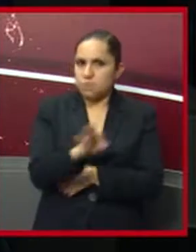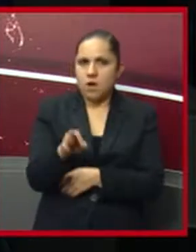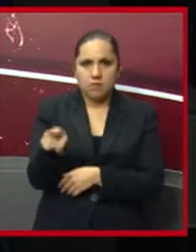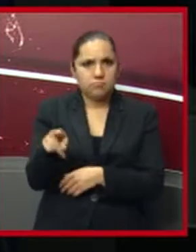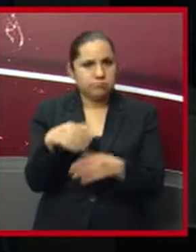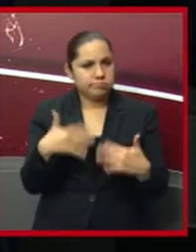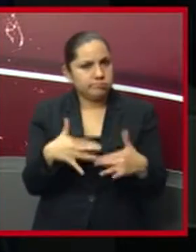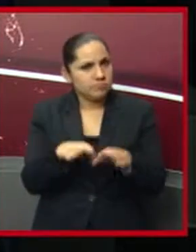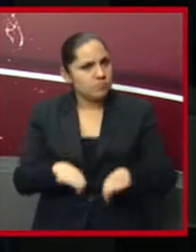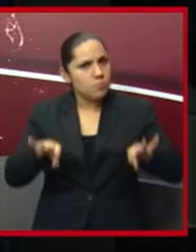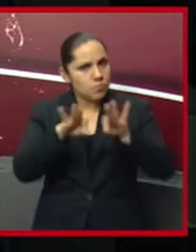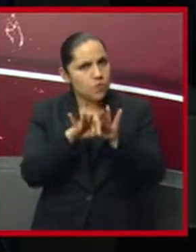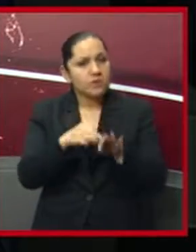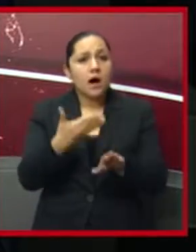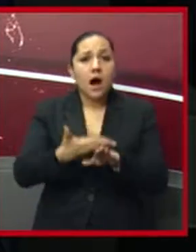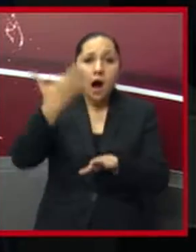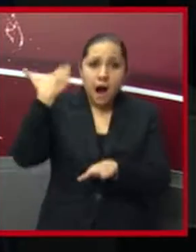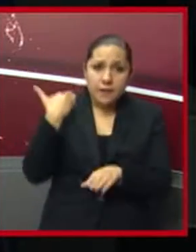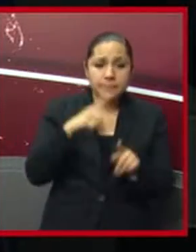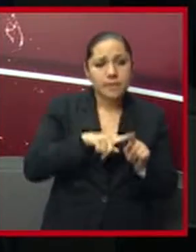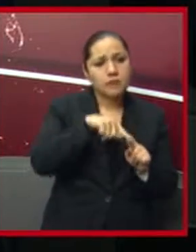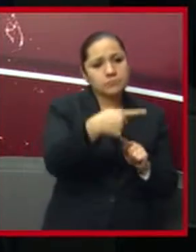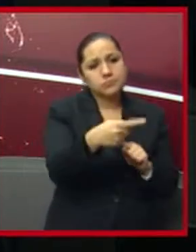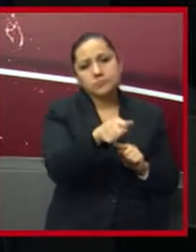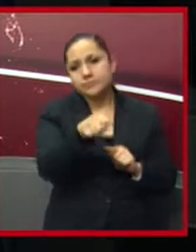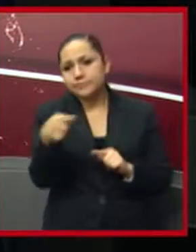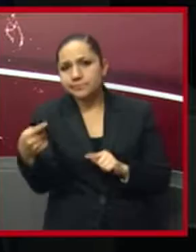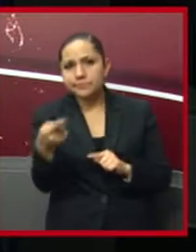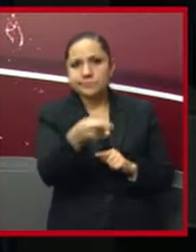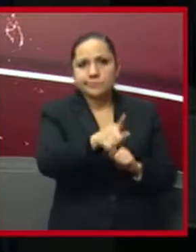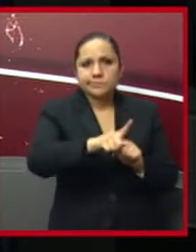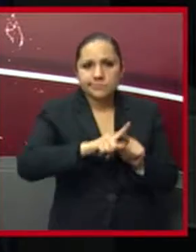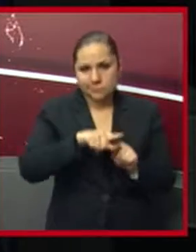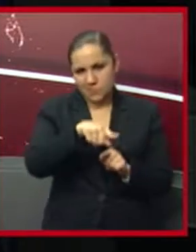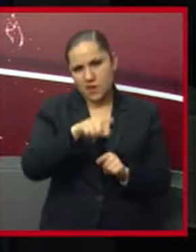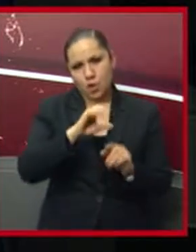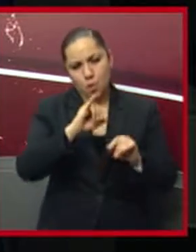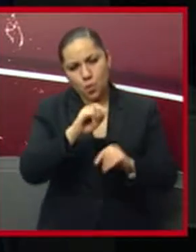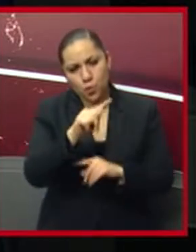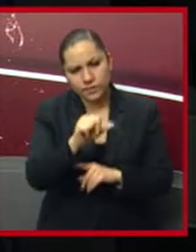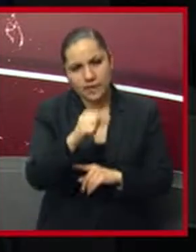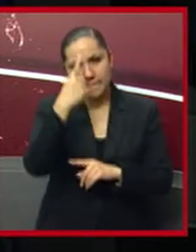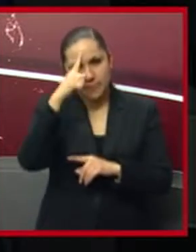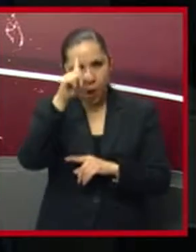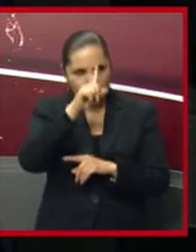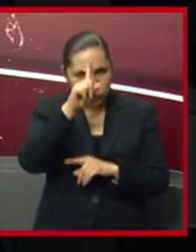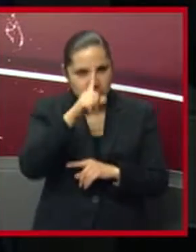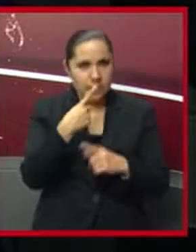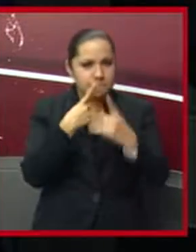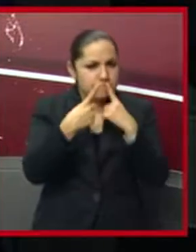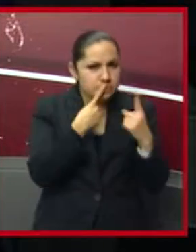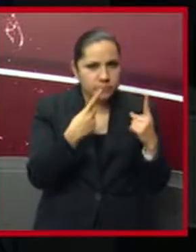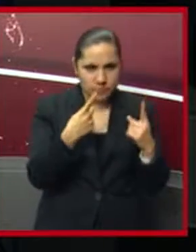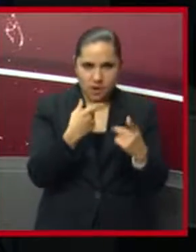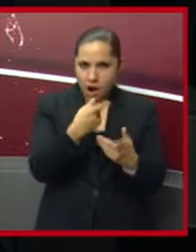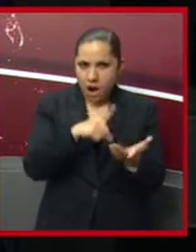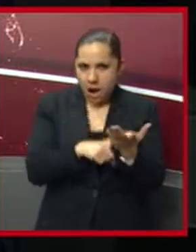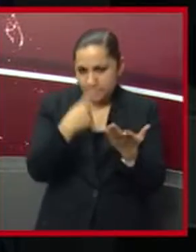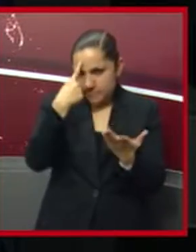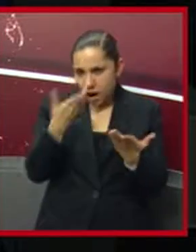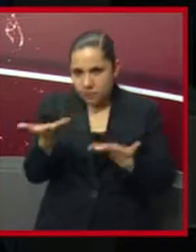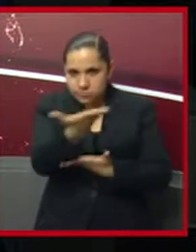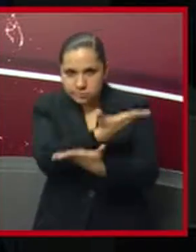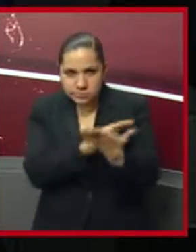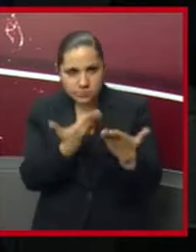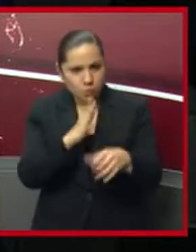había tradicionalmente en las juntas de conciliación y arbitraje, tratando de asesorar al trabajador y cobrándole un dinero que provenía